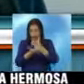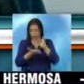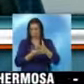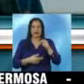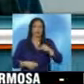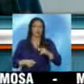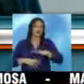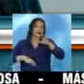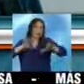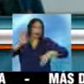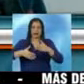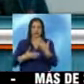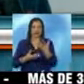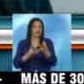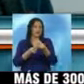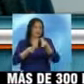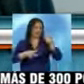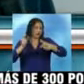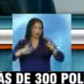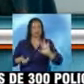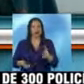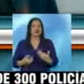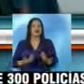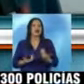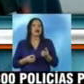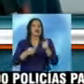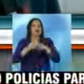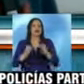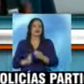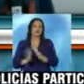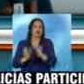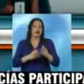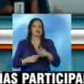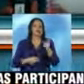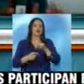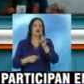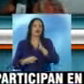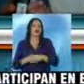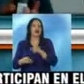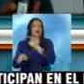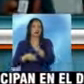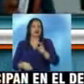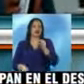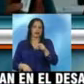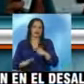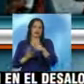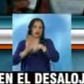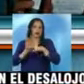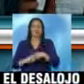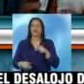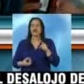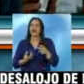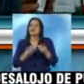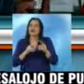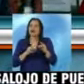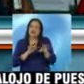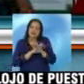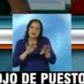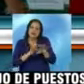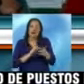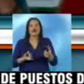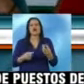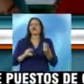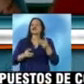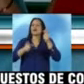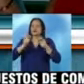que no tiene nada que ver con este procedimiento, muchas veces cometen abusos y usurpan esa representación. Alcalde, ya para terminar, ¿cuándo es de que ya pueden ingresar los bañistas a la